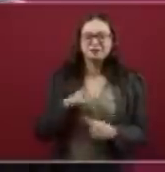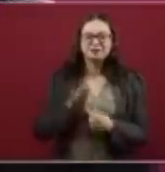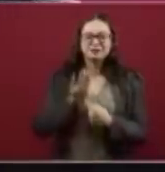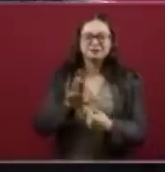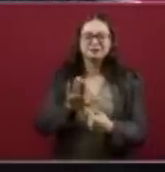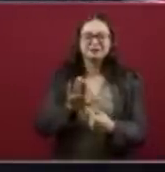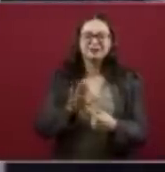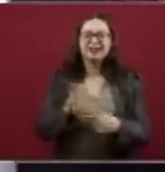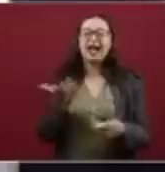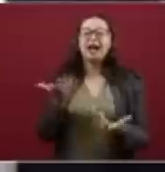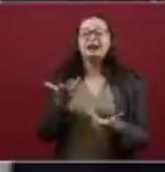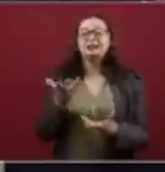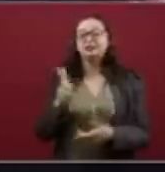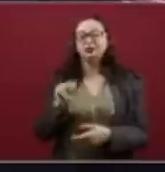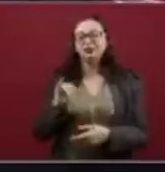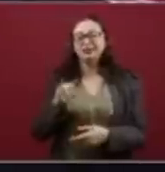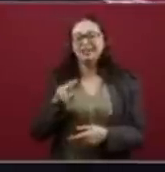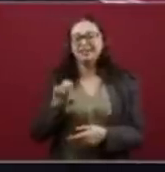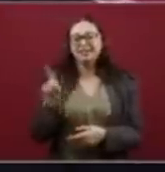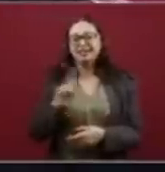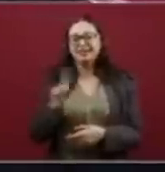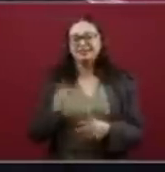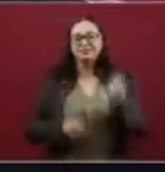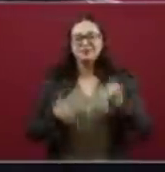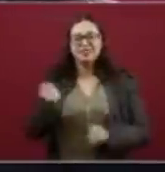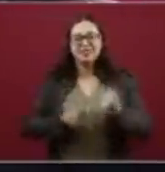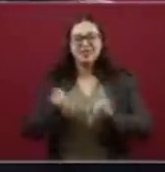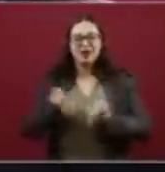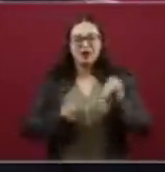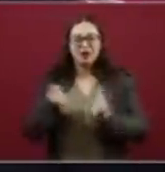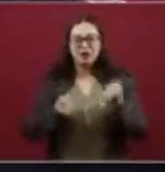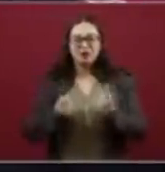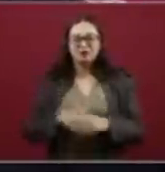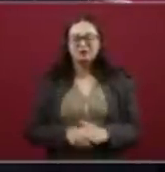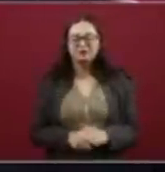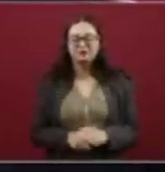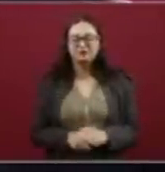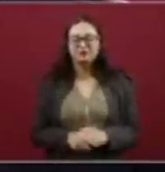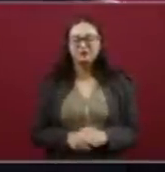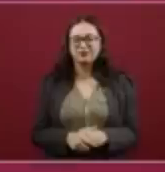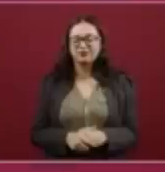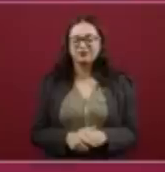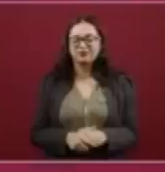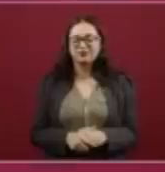Esta es mi licencia de manejo. ¿Saben qué?